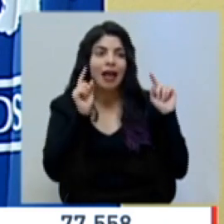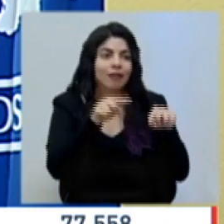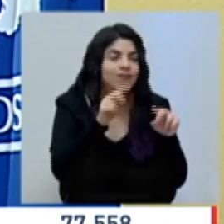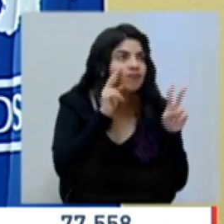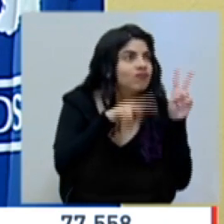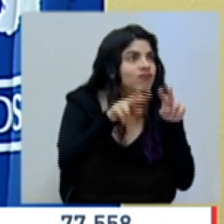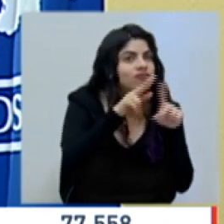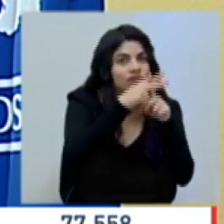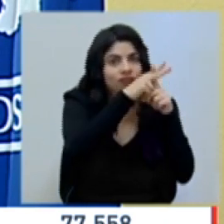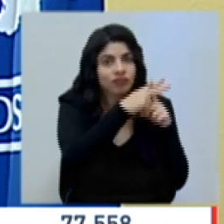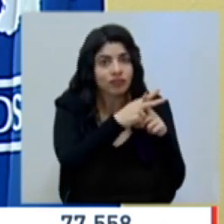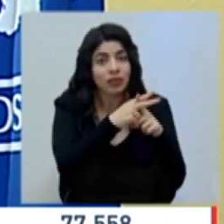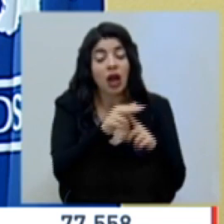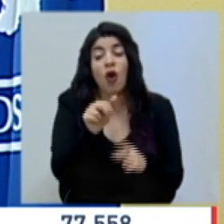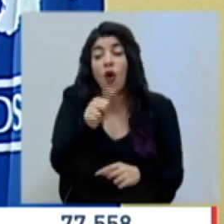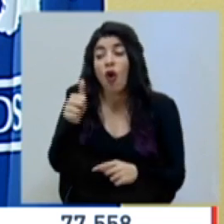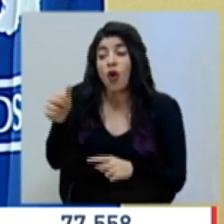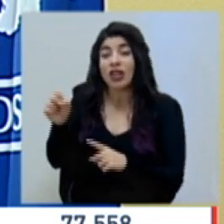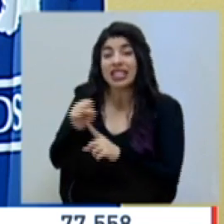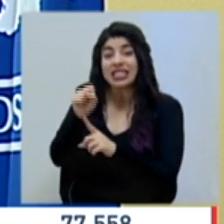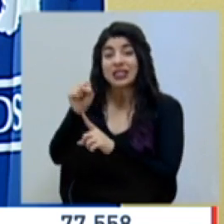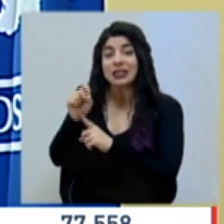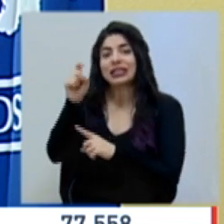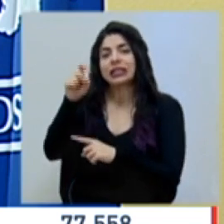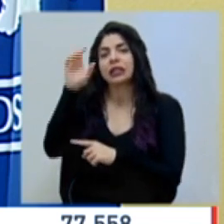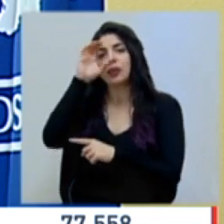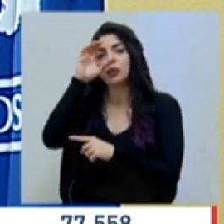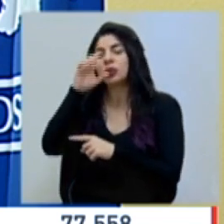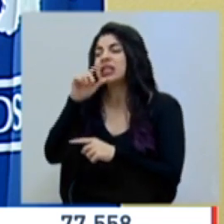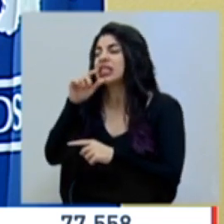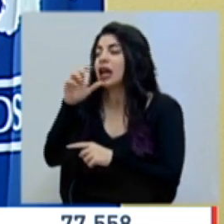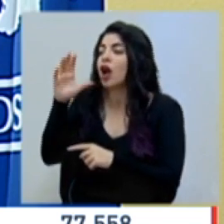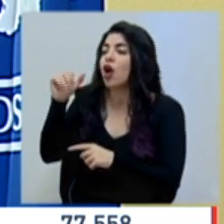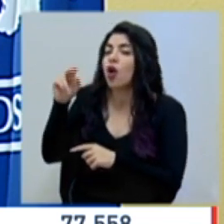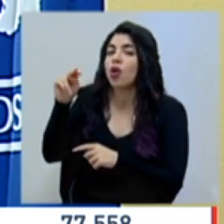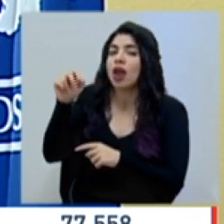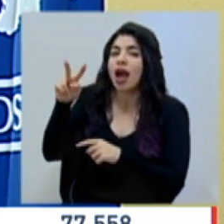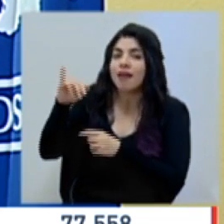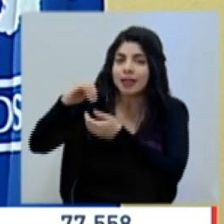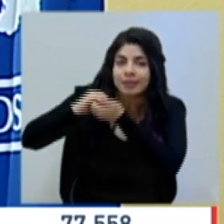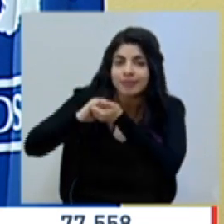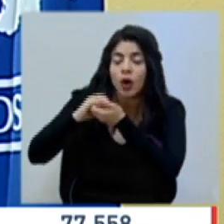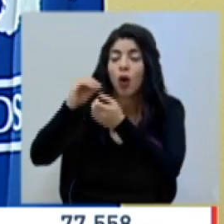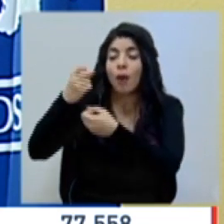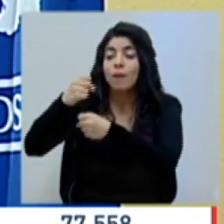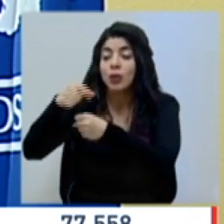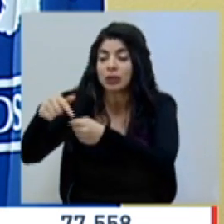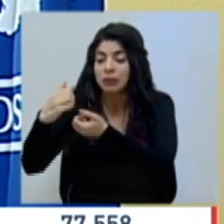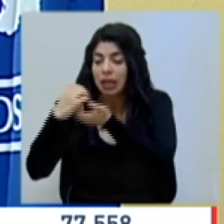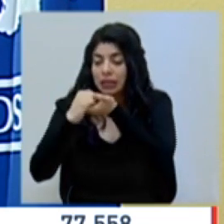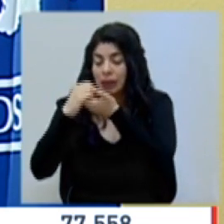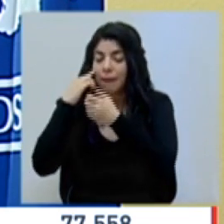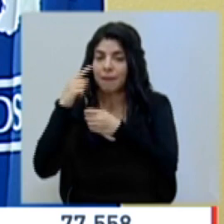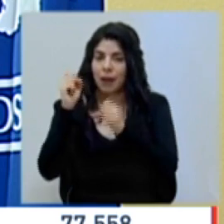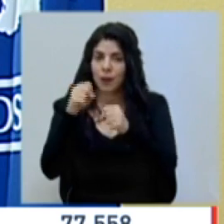pues tendremos que también establecer algún vínculo con CONAVI y con la misma municipalidad para poder atender.